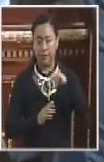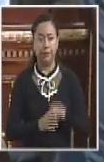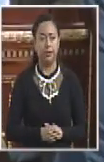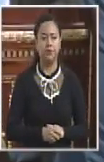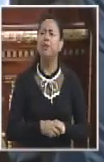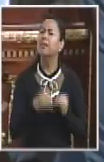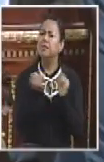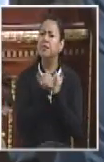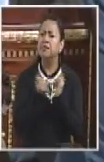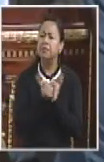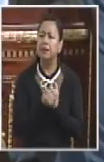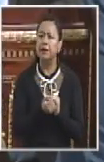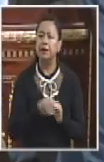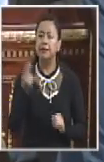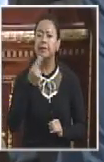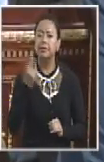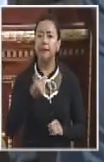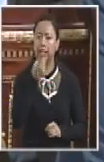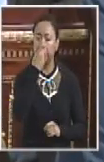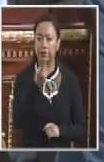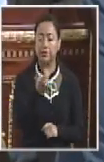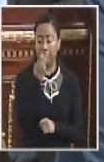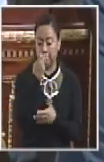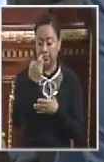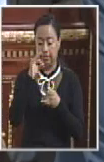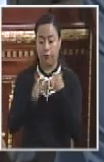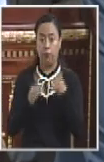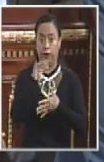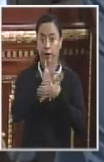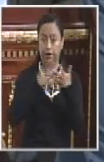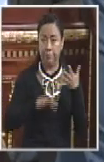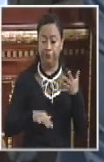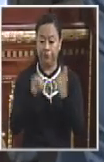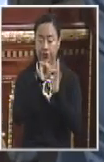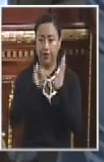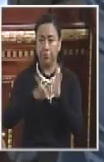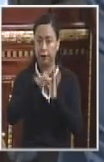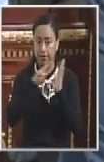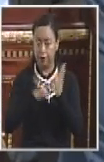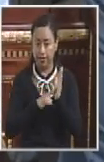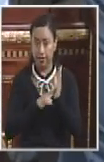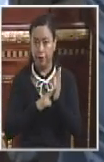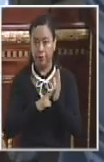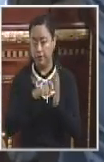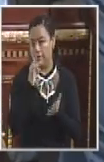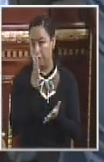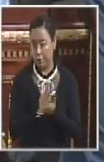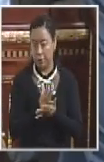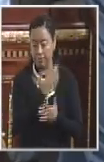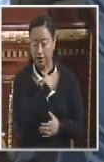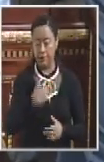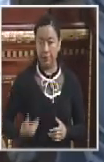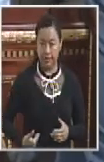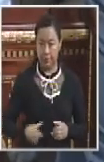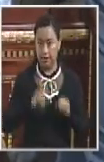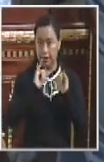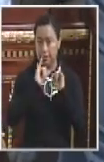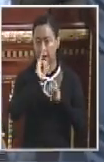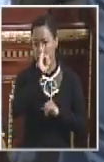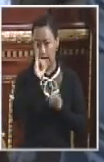habría que decir que esta última lectura del artículo de reglamento que hice solo el presidente de la Junta